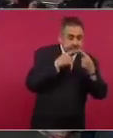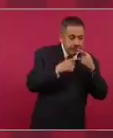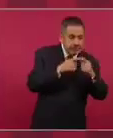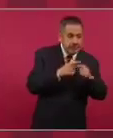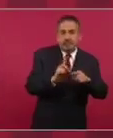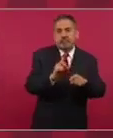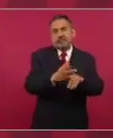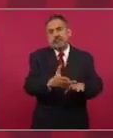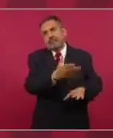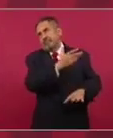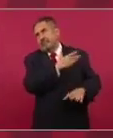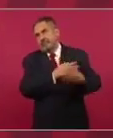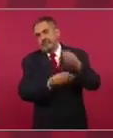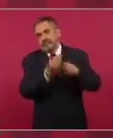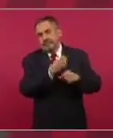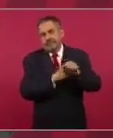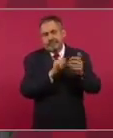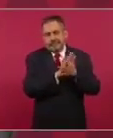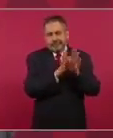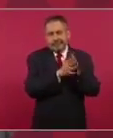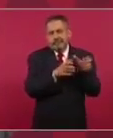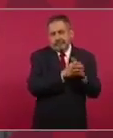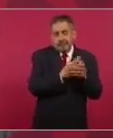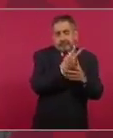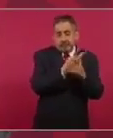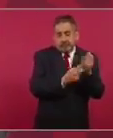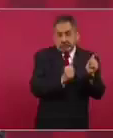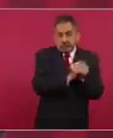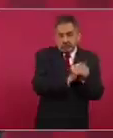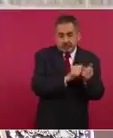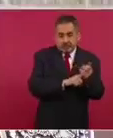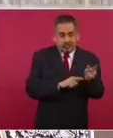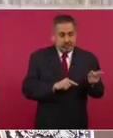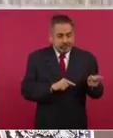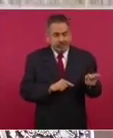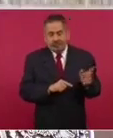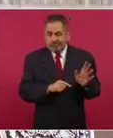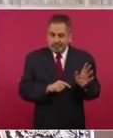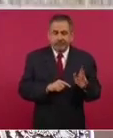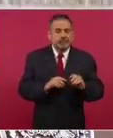muchos años, pero en esto, pues es muy claro